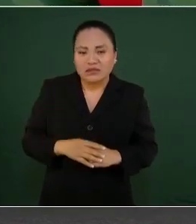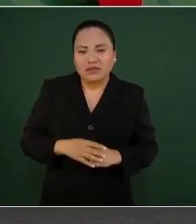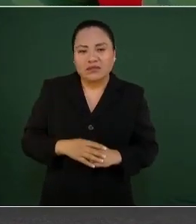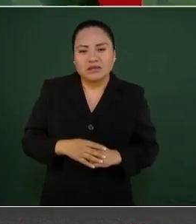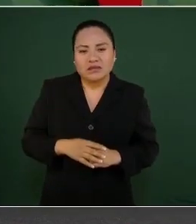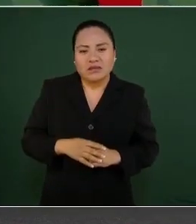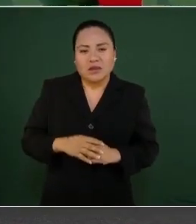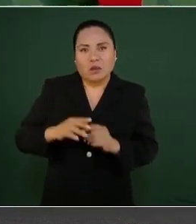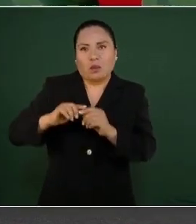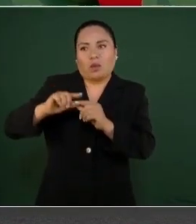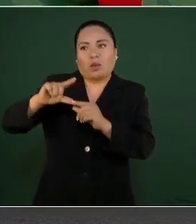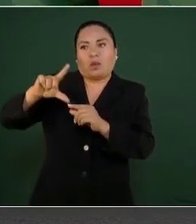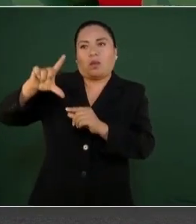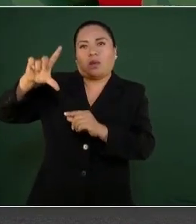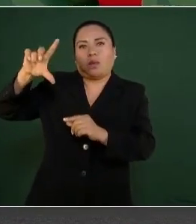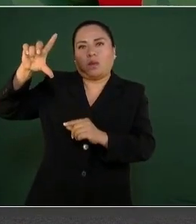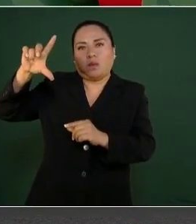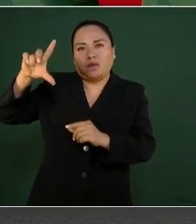lo que aumentó,